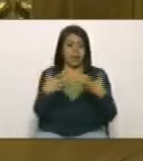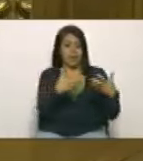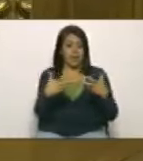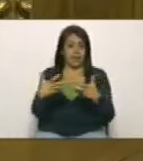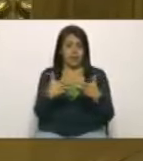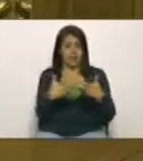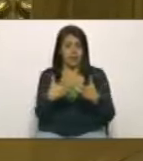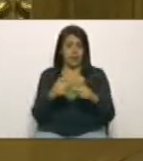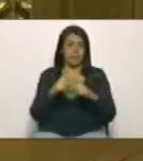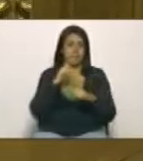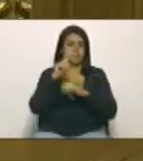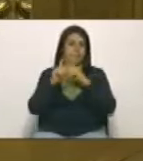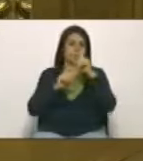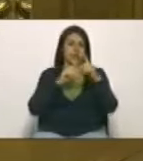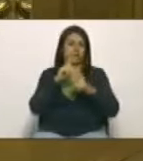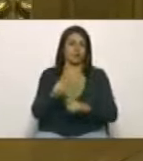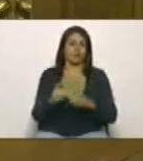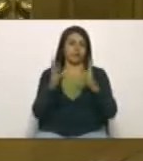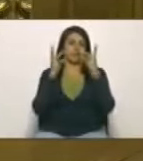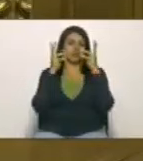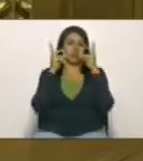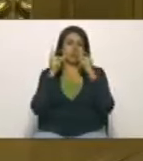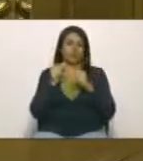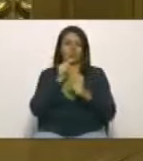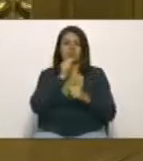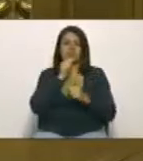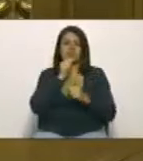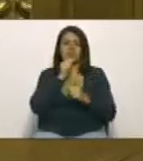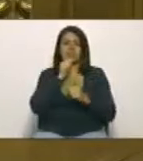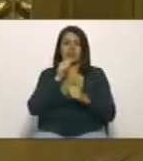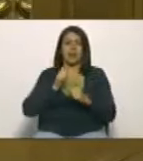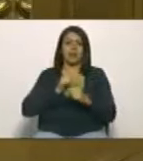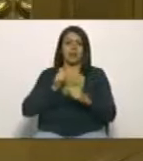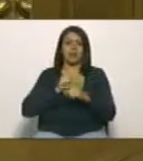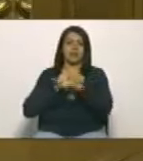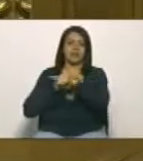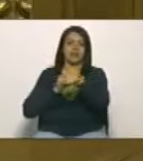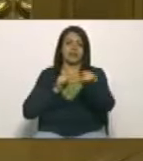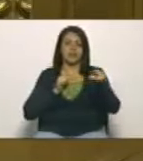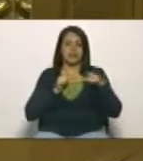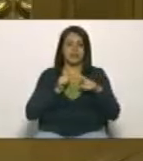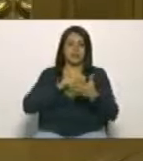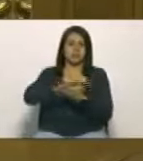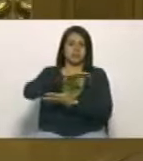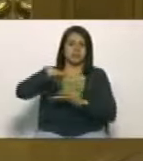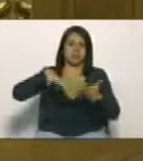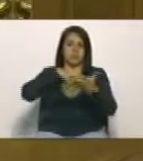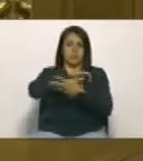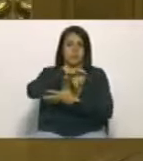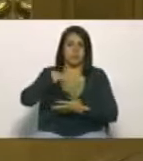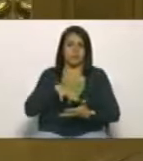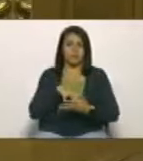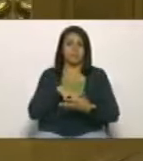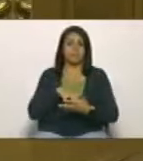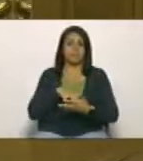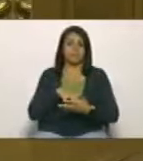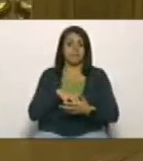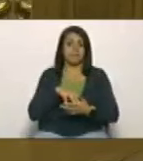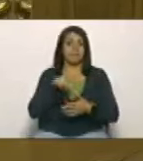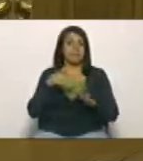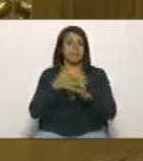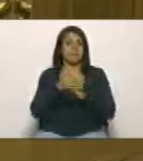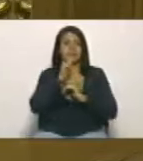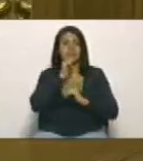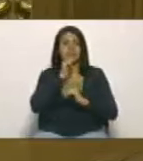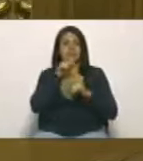territorio. Preguntémonos con los números, ¿quién se está beneficiando con el conflicto en el canal de Suez?